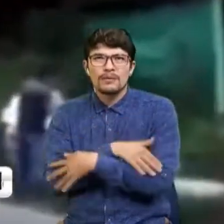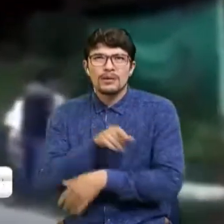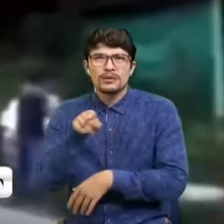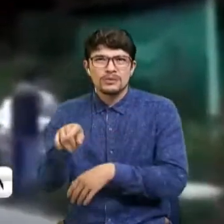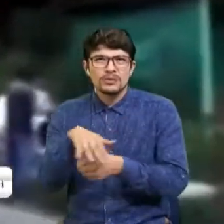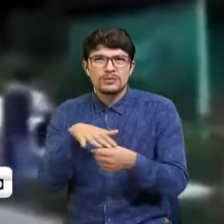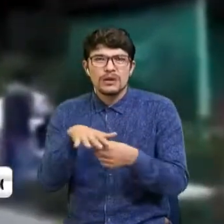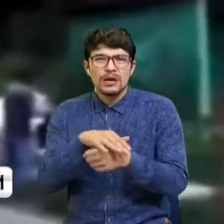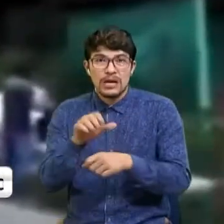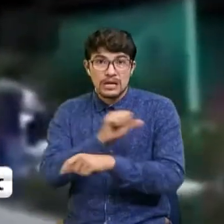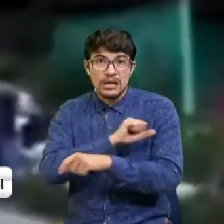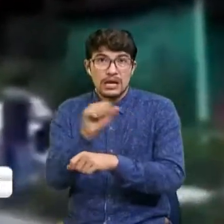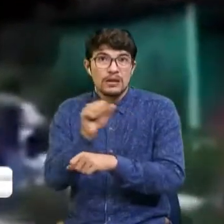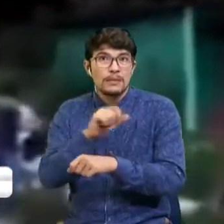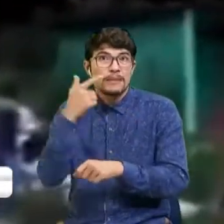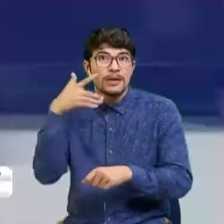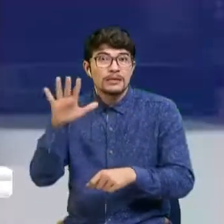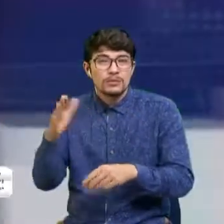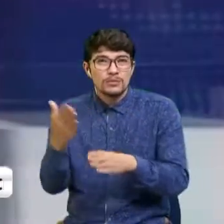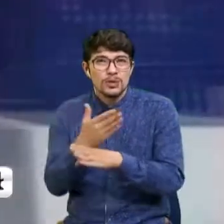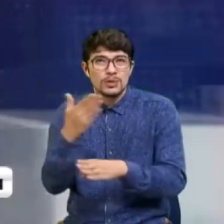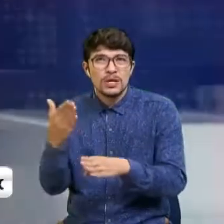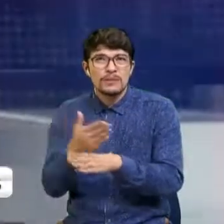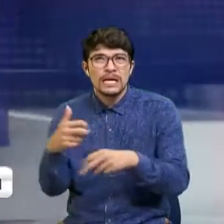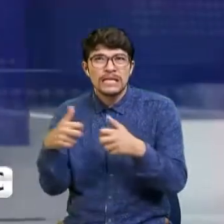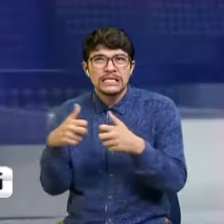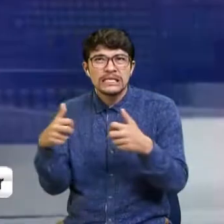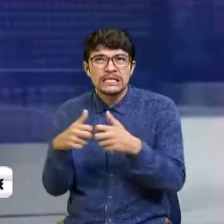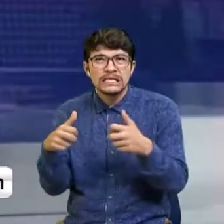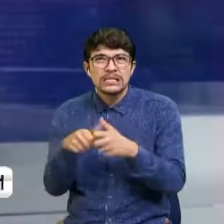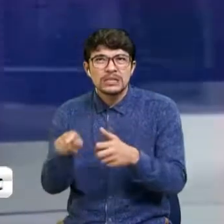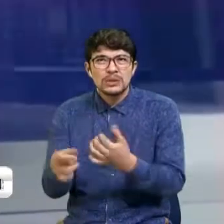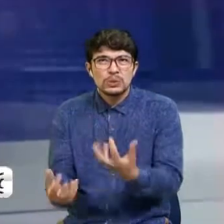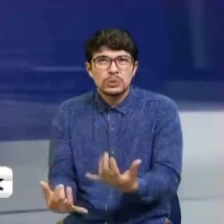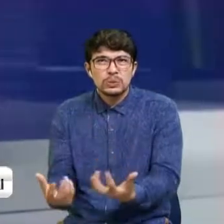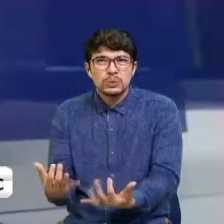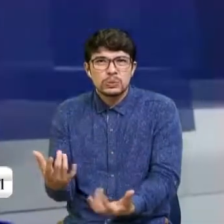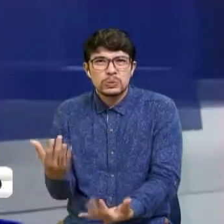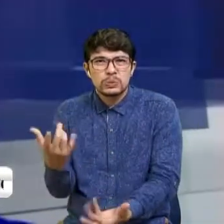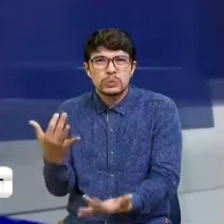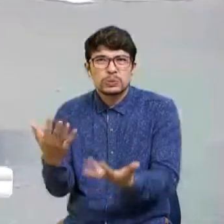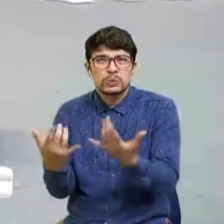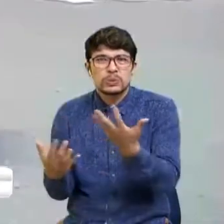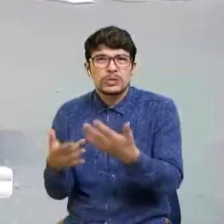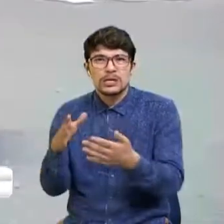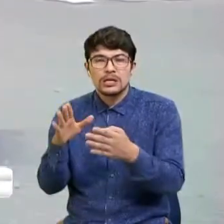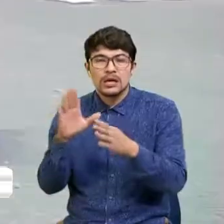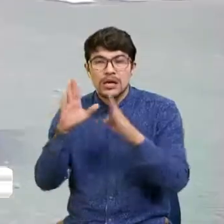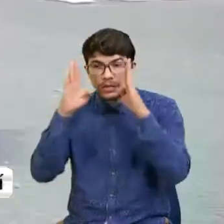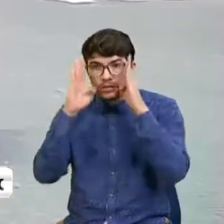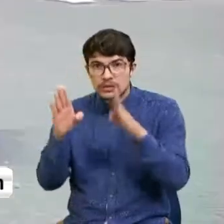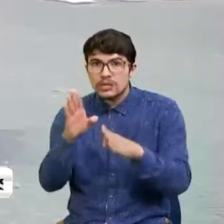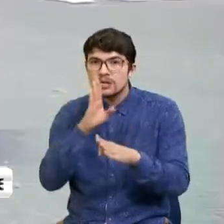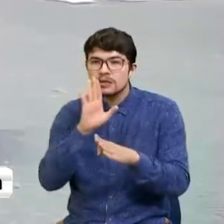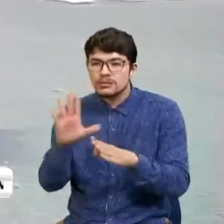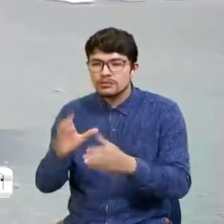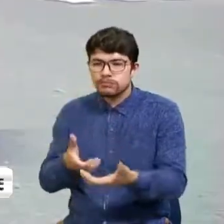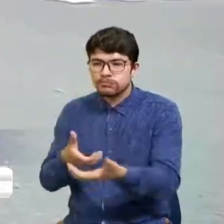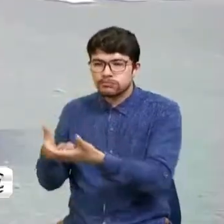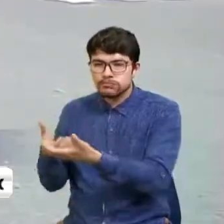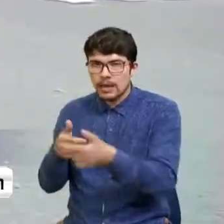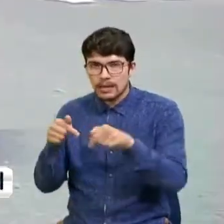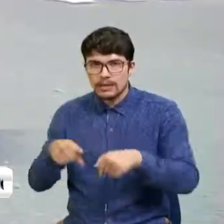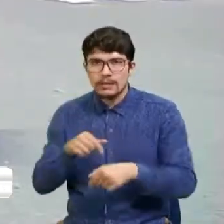un vehículo que al parecer presentó fallas eléctricas e incineró siendo este caso atendido por los bomberos voluntarios de